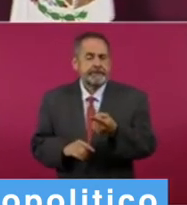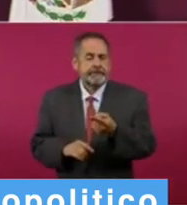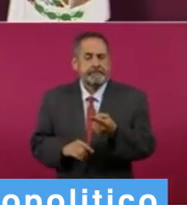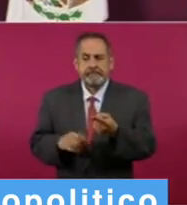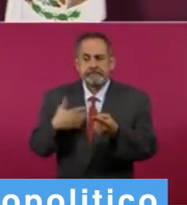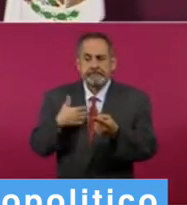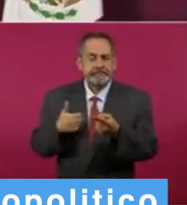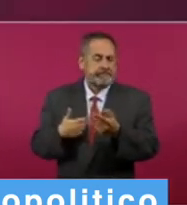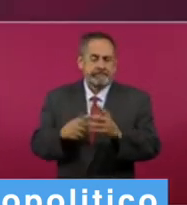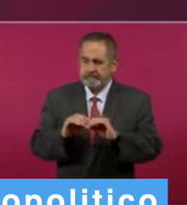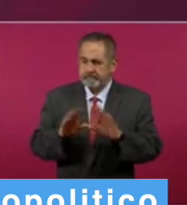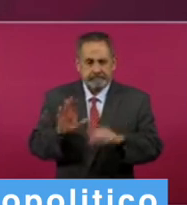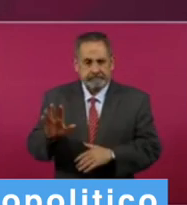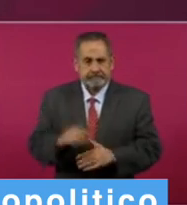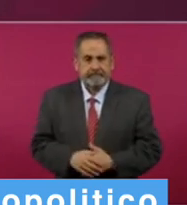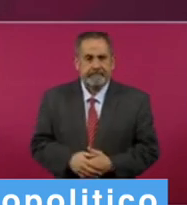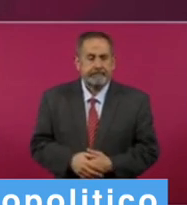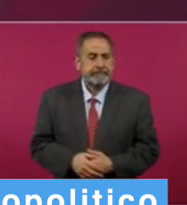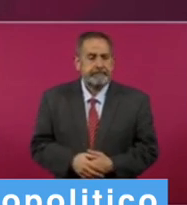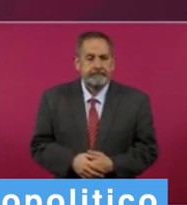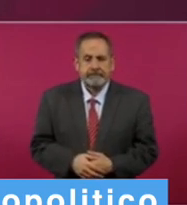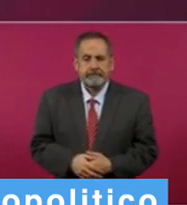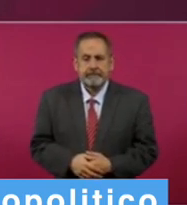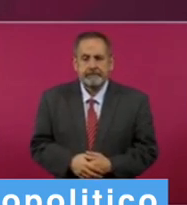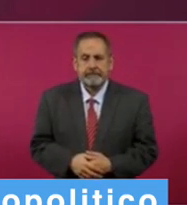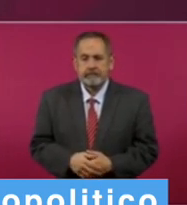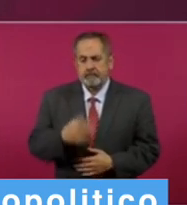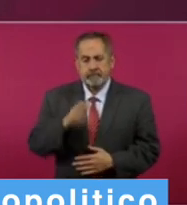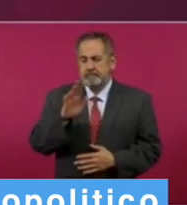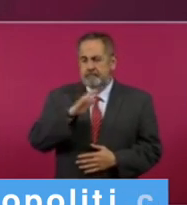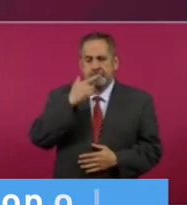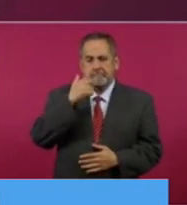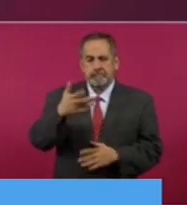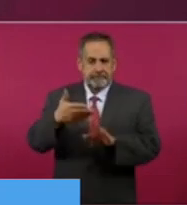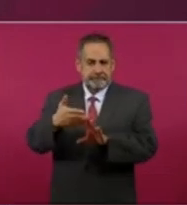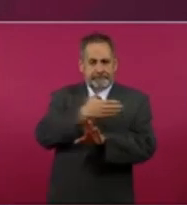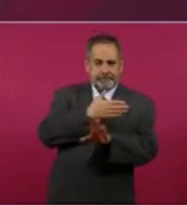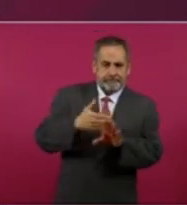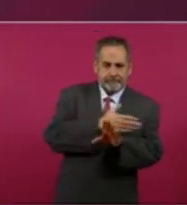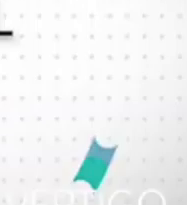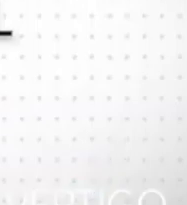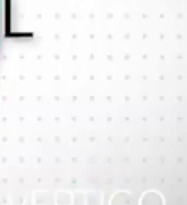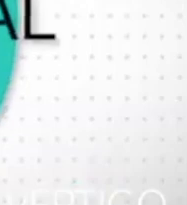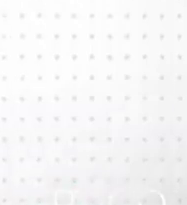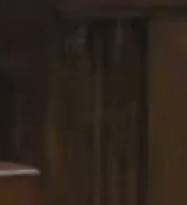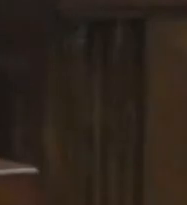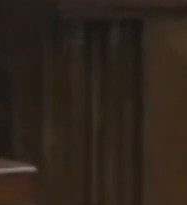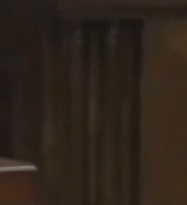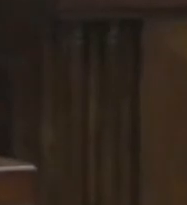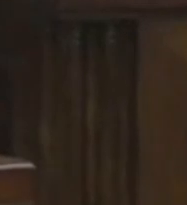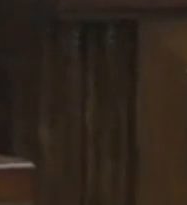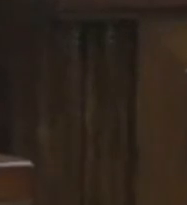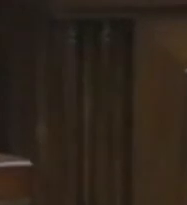Citigroup, lo ve con buenos ojos. La transacción se perfila como la mejor opción, pues cumple con las recomendaciones de compraventa.